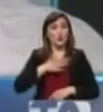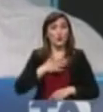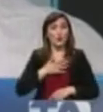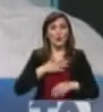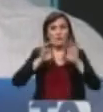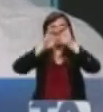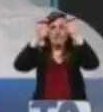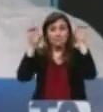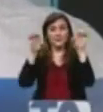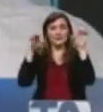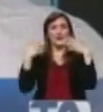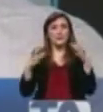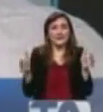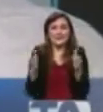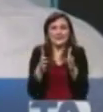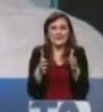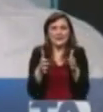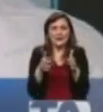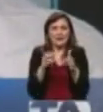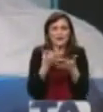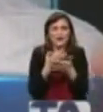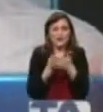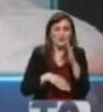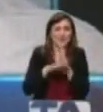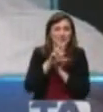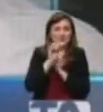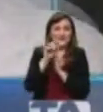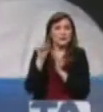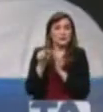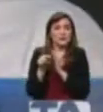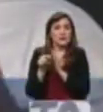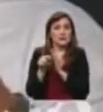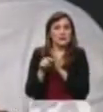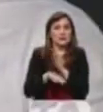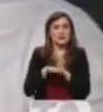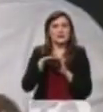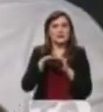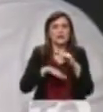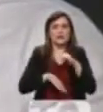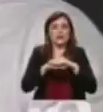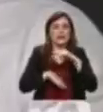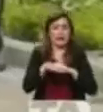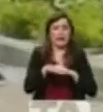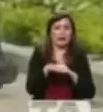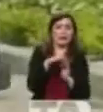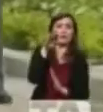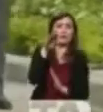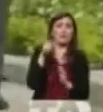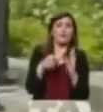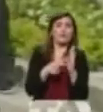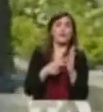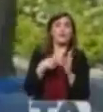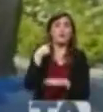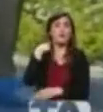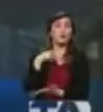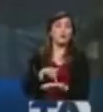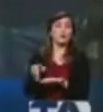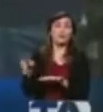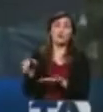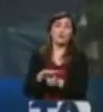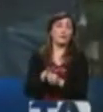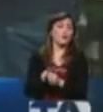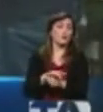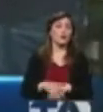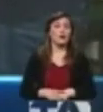empiezas a facturar más de 300 mil dólares, tú vas otra vez a tener toda esa avalancha de impuestos. Pero el presidente prometió a